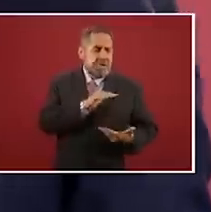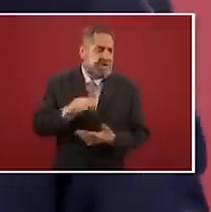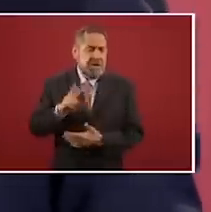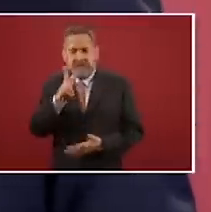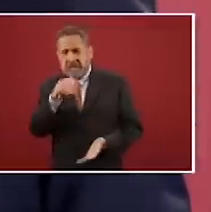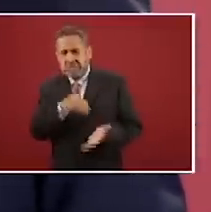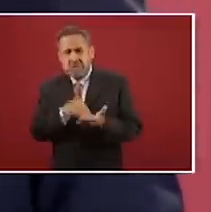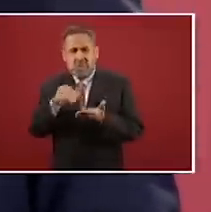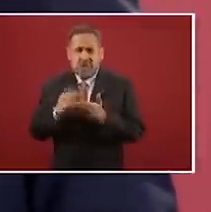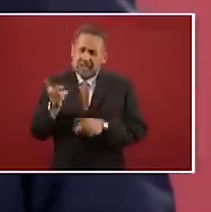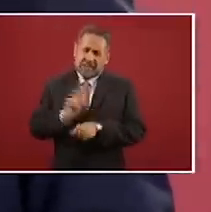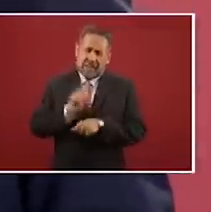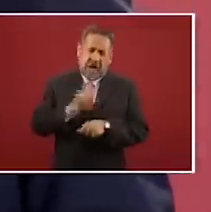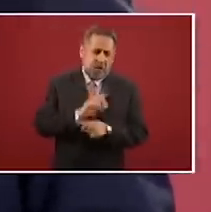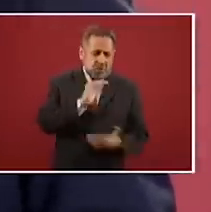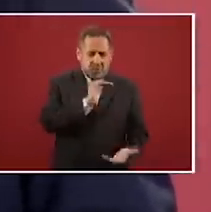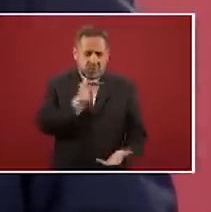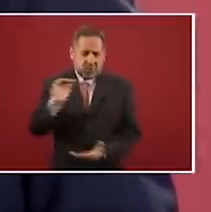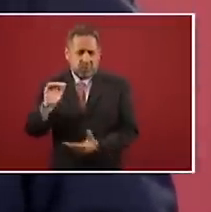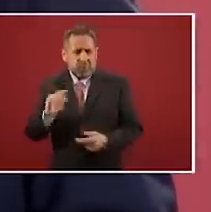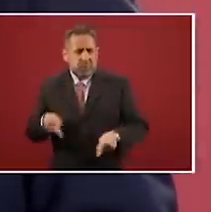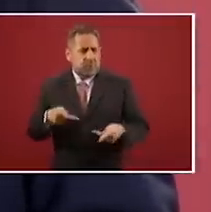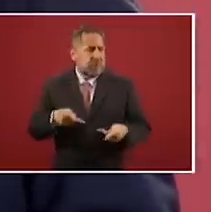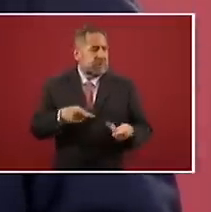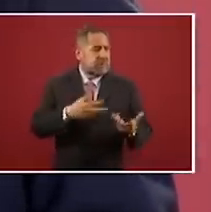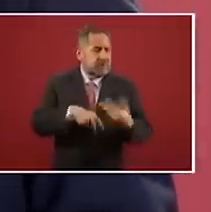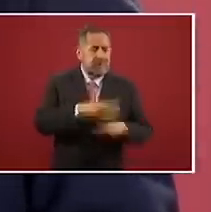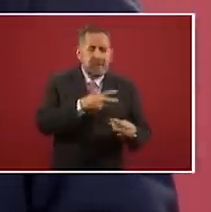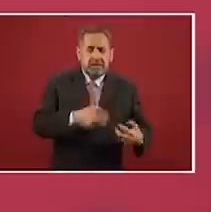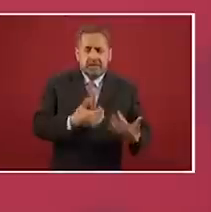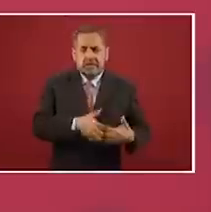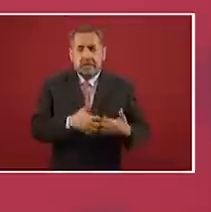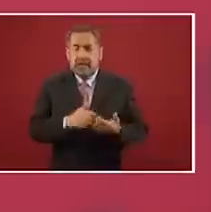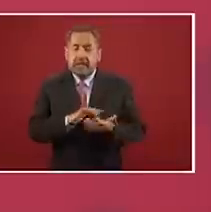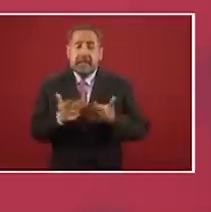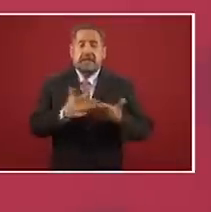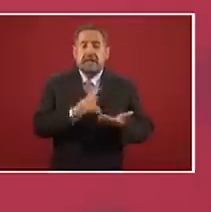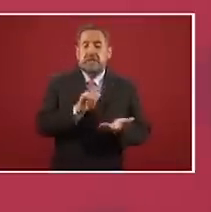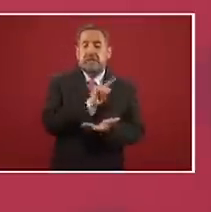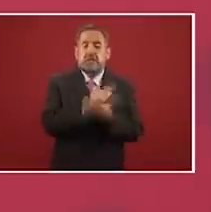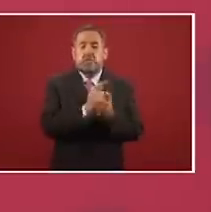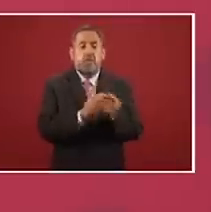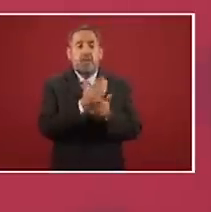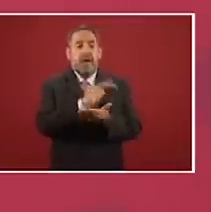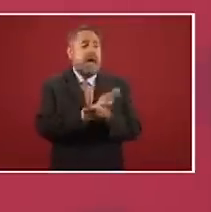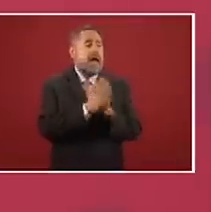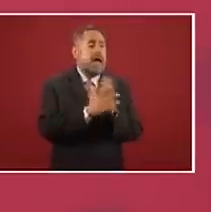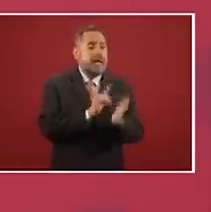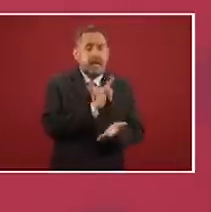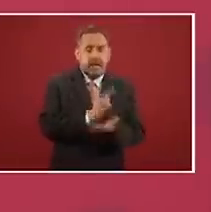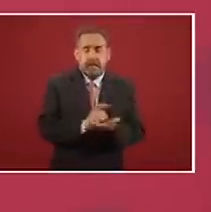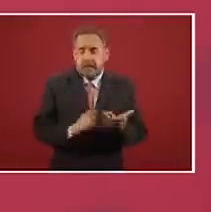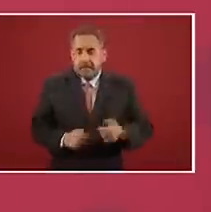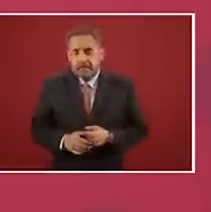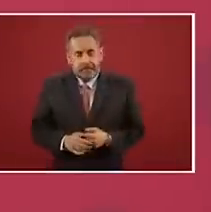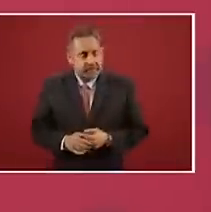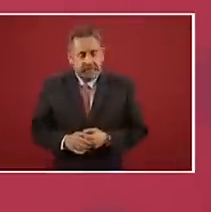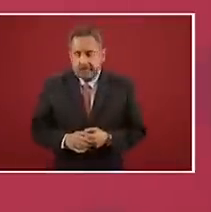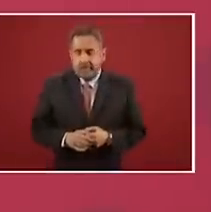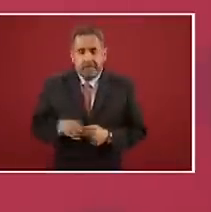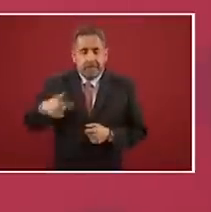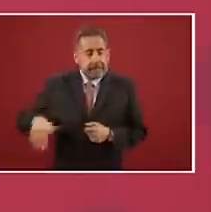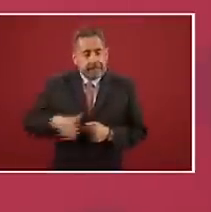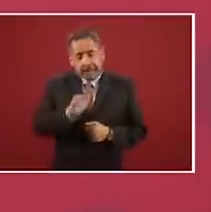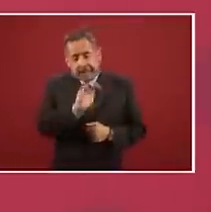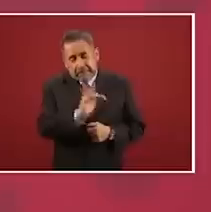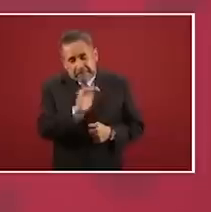de barriles diarios por la reforma energética. Y todavía no he escuchado a nadie de